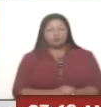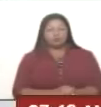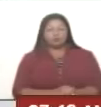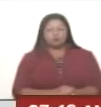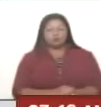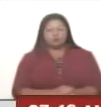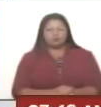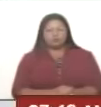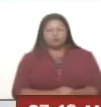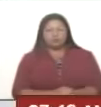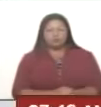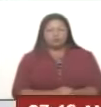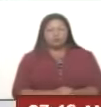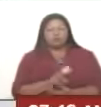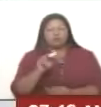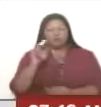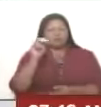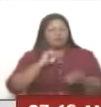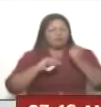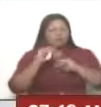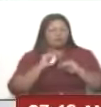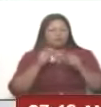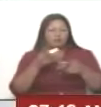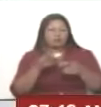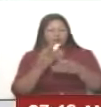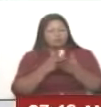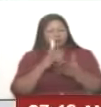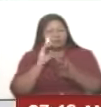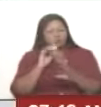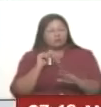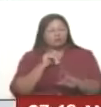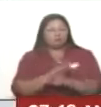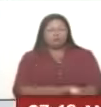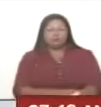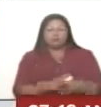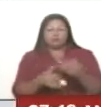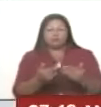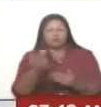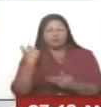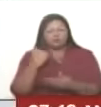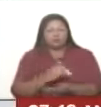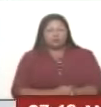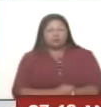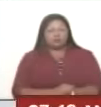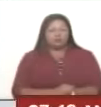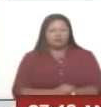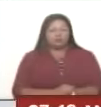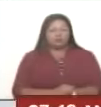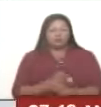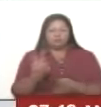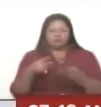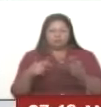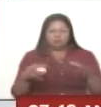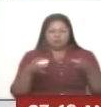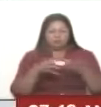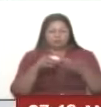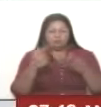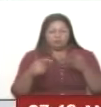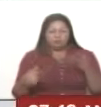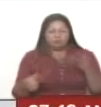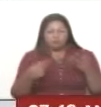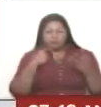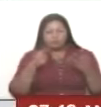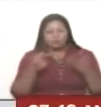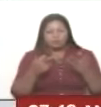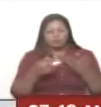nunca defendieron el salario, sino siempre lo pisotearon en el pasado. Acción Democrática, COPEI y sus derivados, como llamaba el